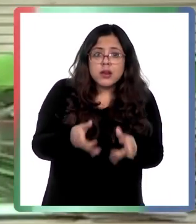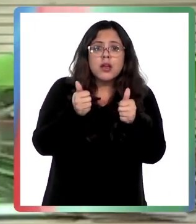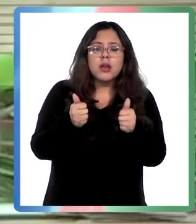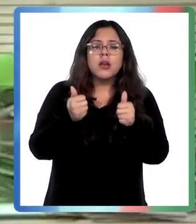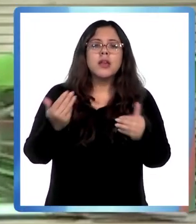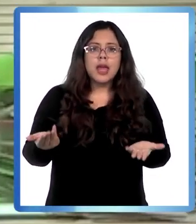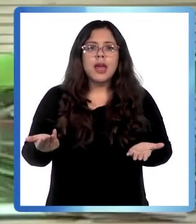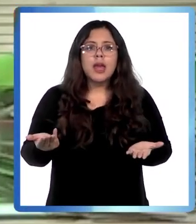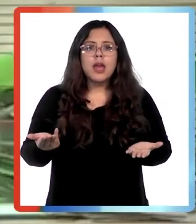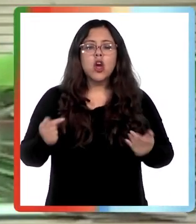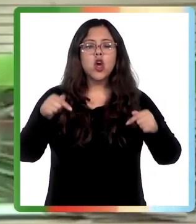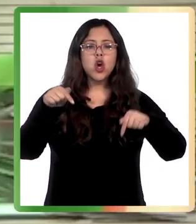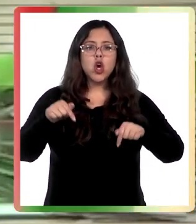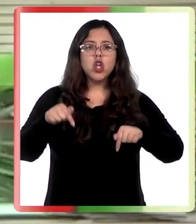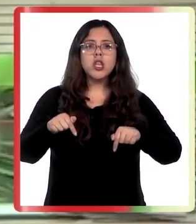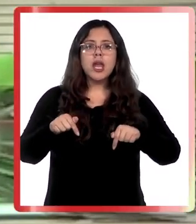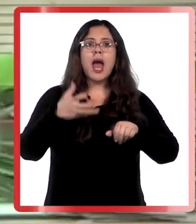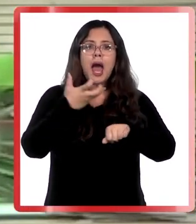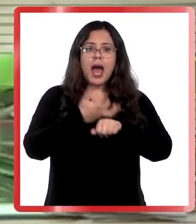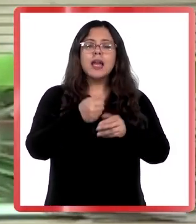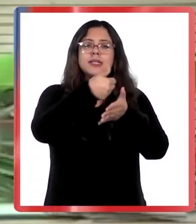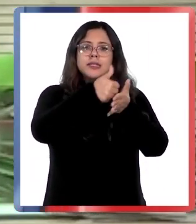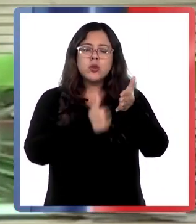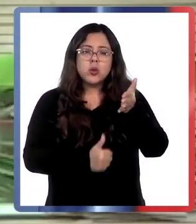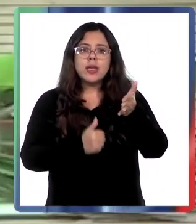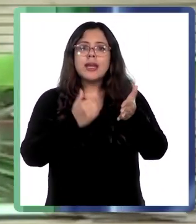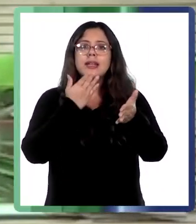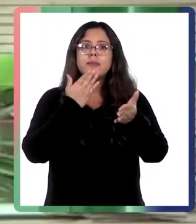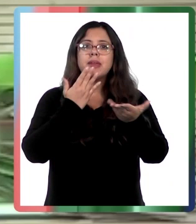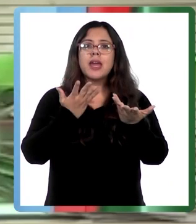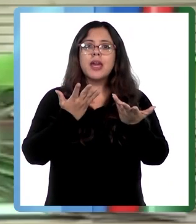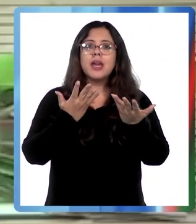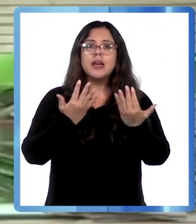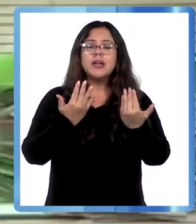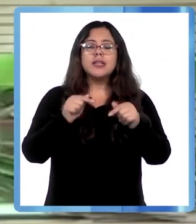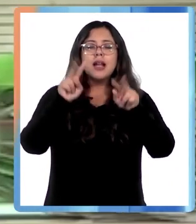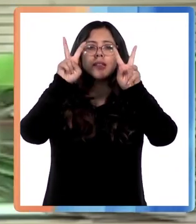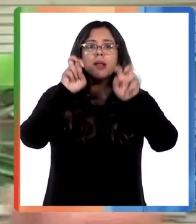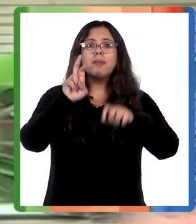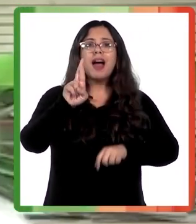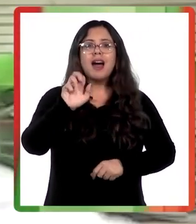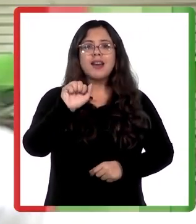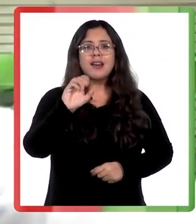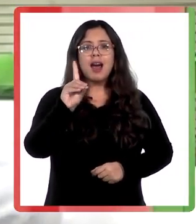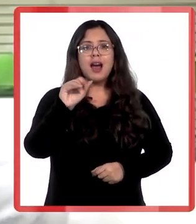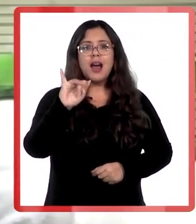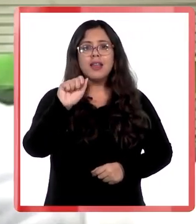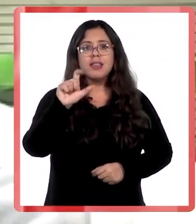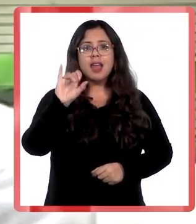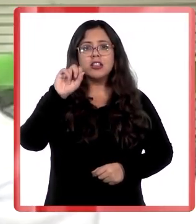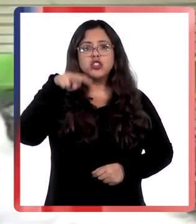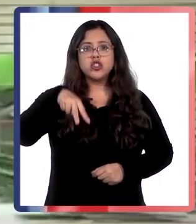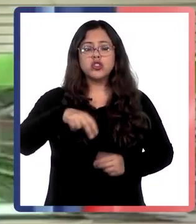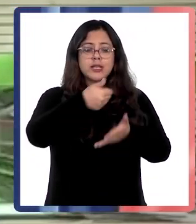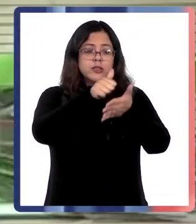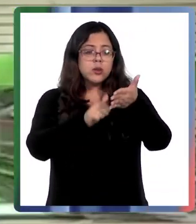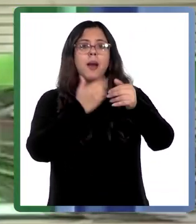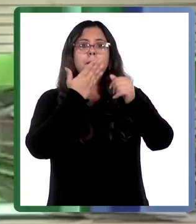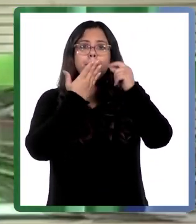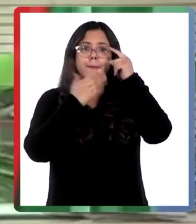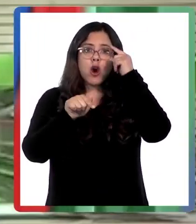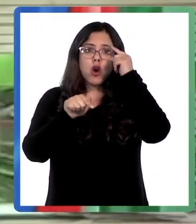tenemos hoy día cirugía y radiación. Y las cirugías han mejorado y hoy